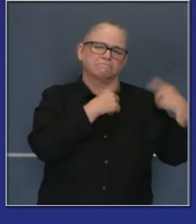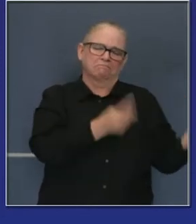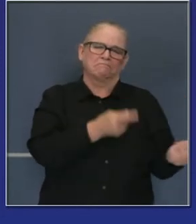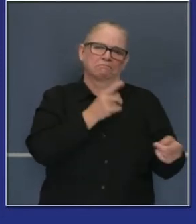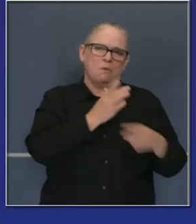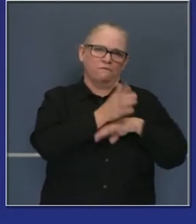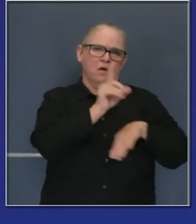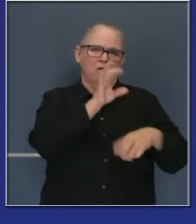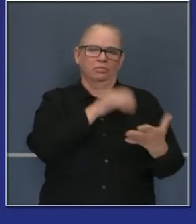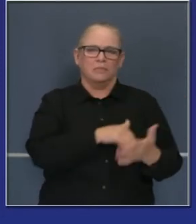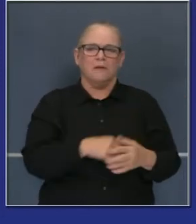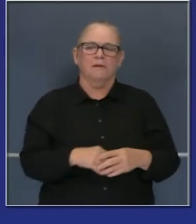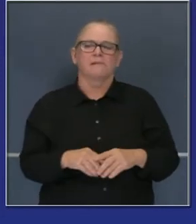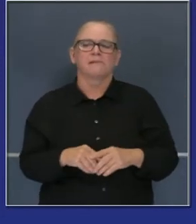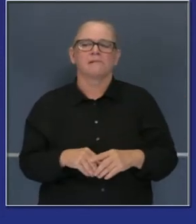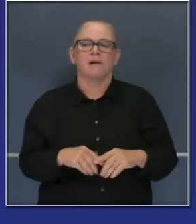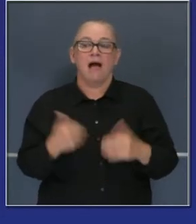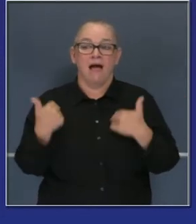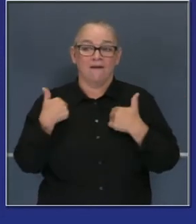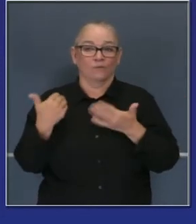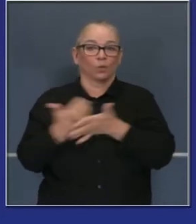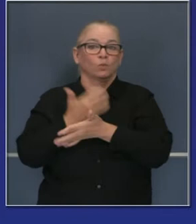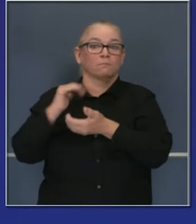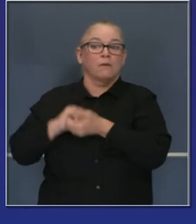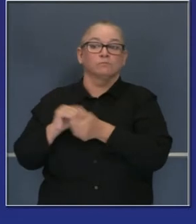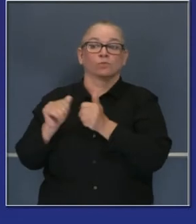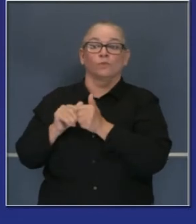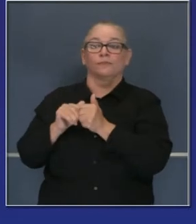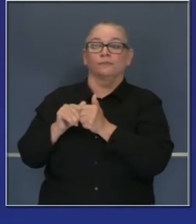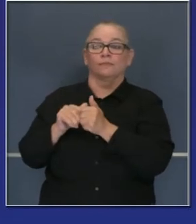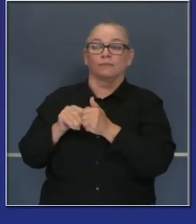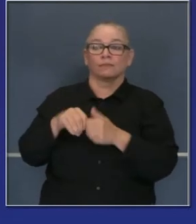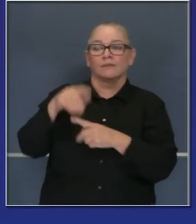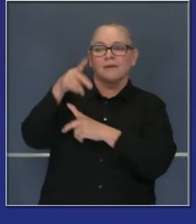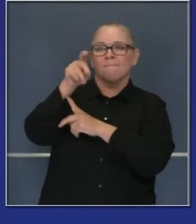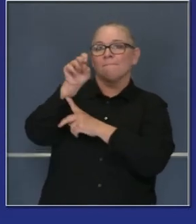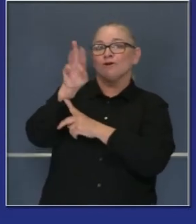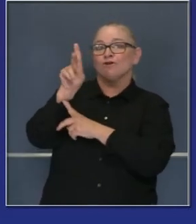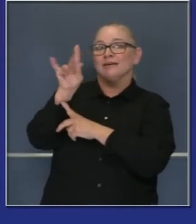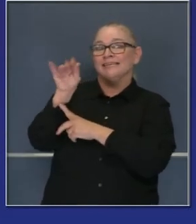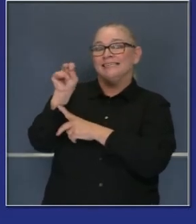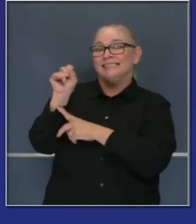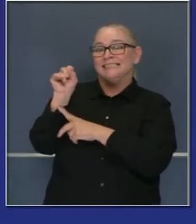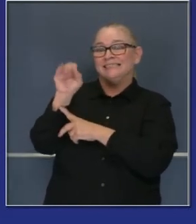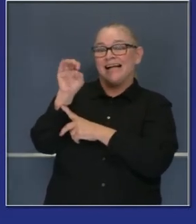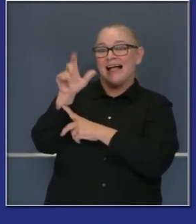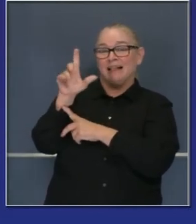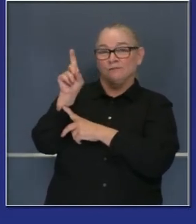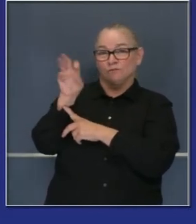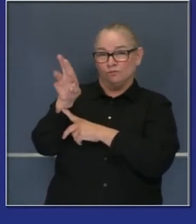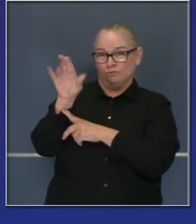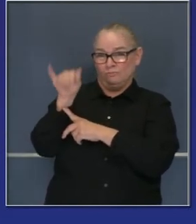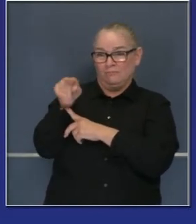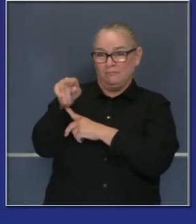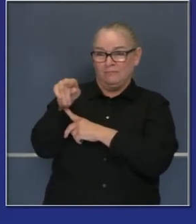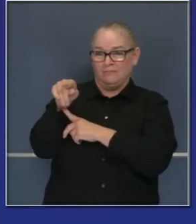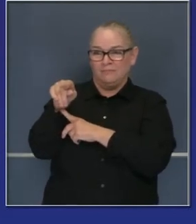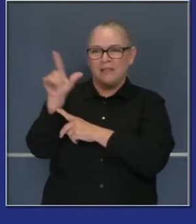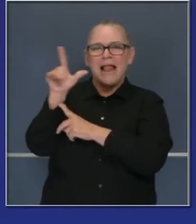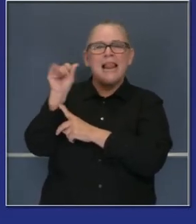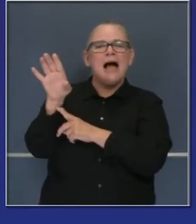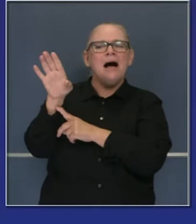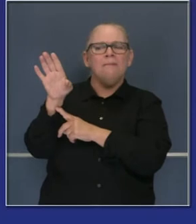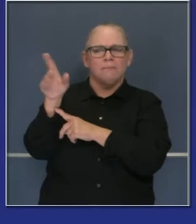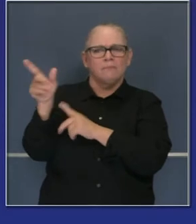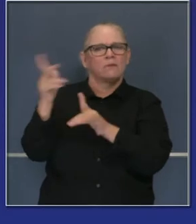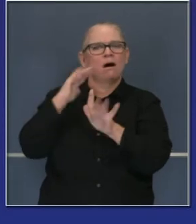estamos a unas cuantas semanas de nuestro trabajo en conjunto con perkins donde se podremos aumentar sustancialmente el